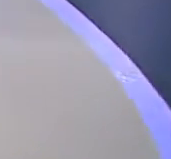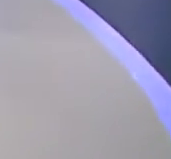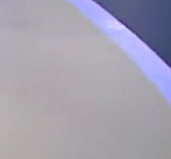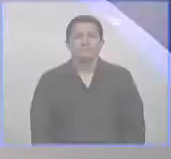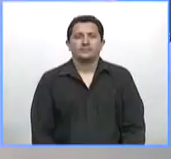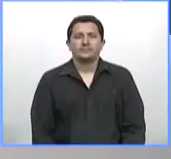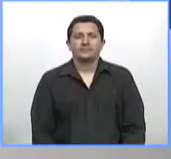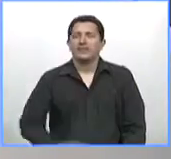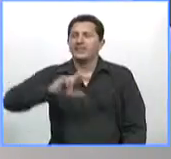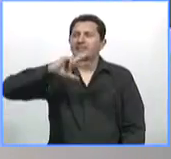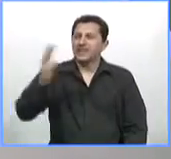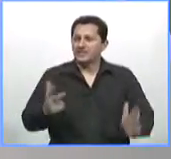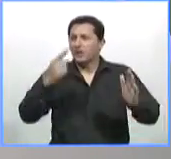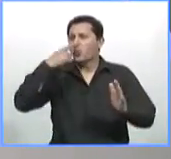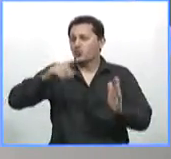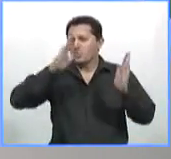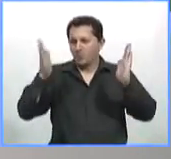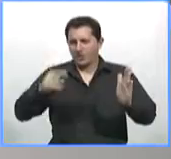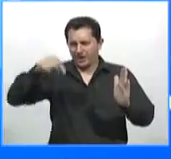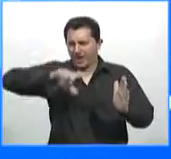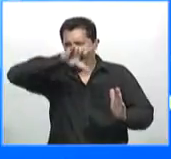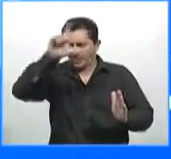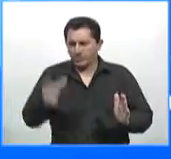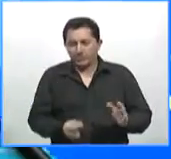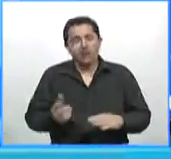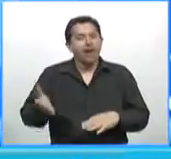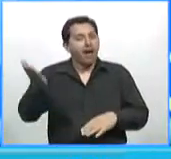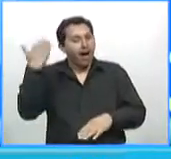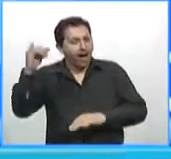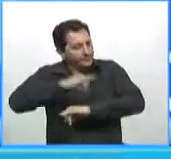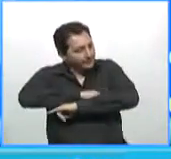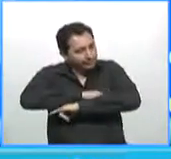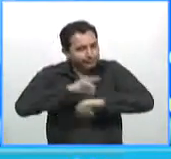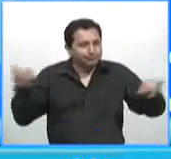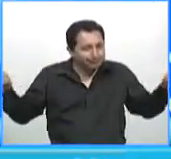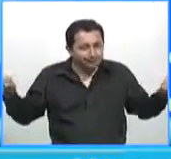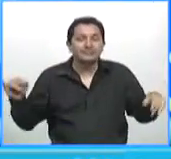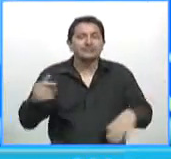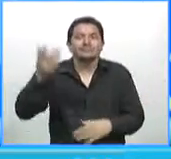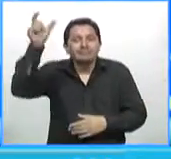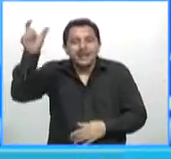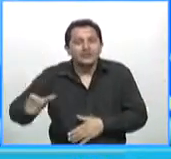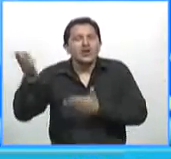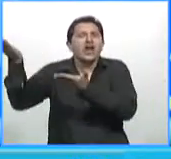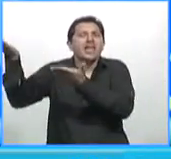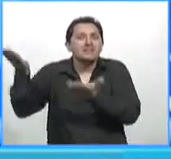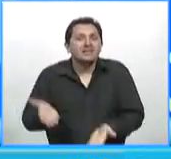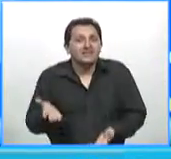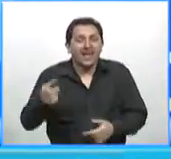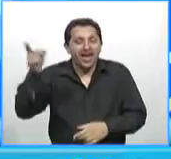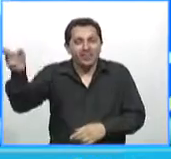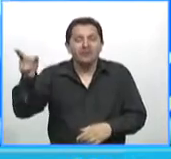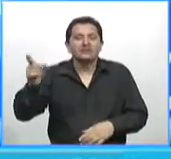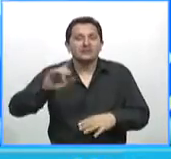Tercer y último bloque en Deporte B Noticias por la Noche. Lo anunciamos durante todo el programa y tenemos justamente a nuestra invitada. Se acaba de